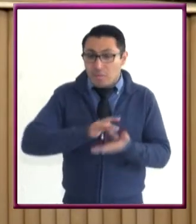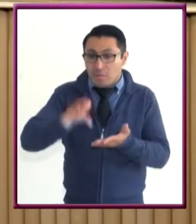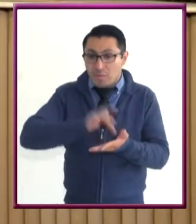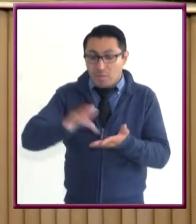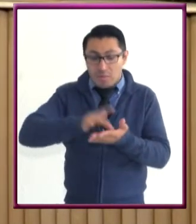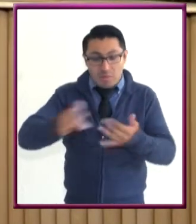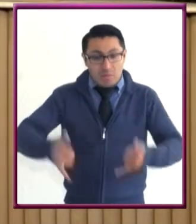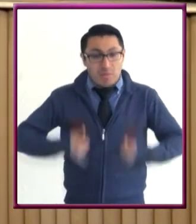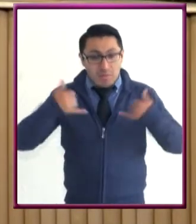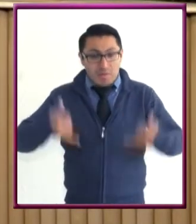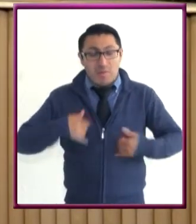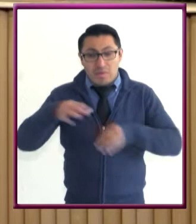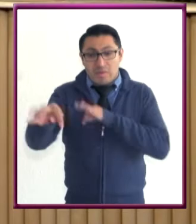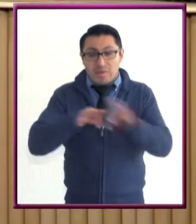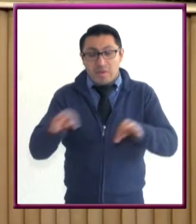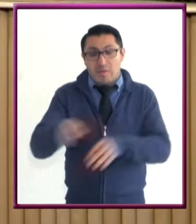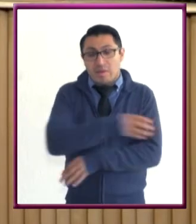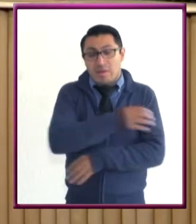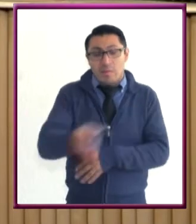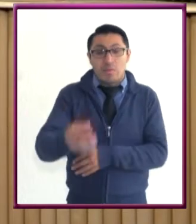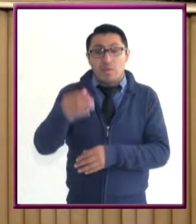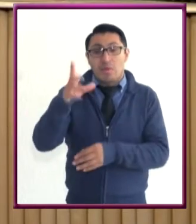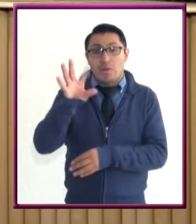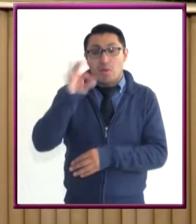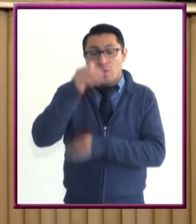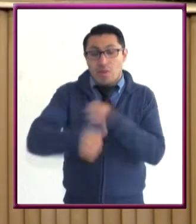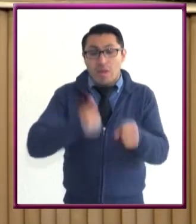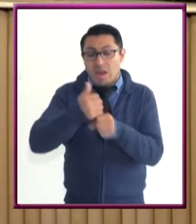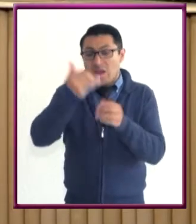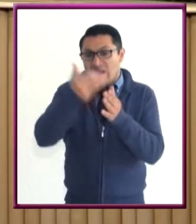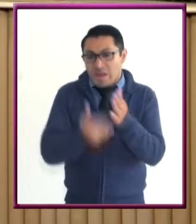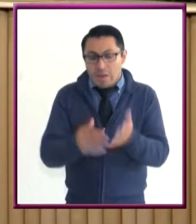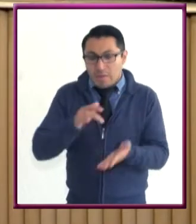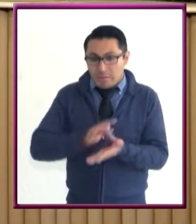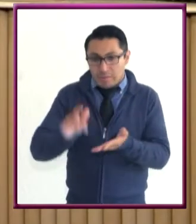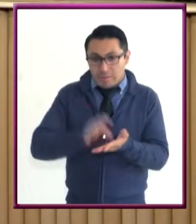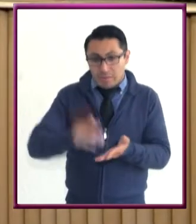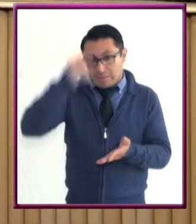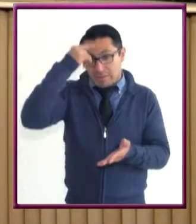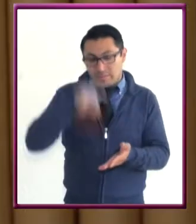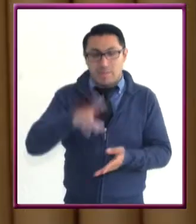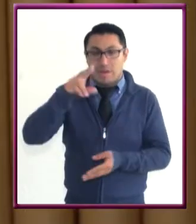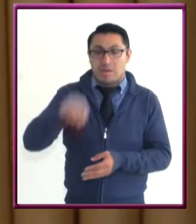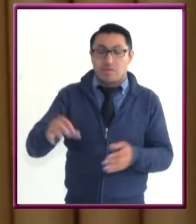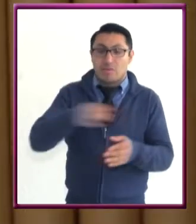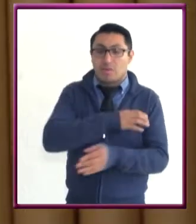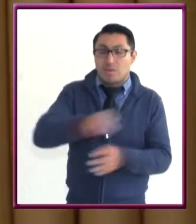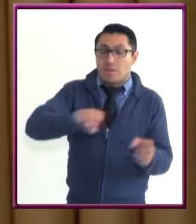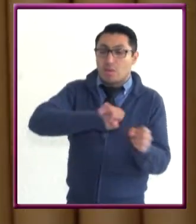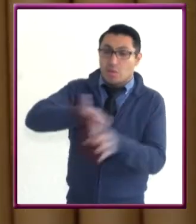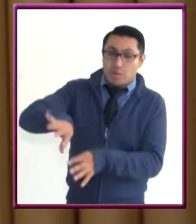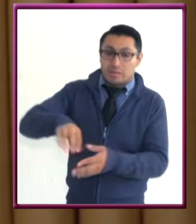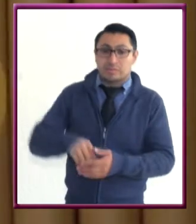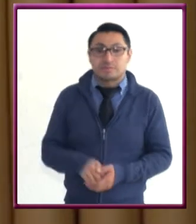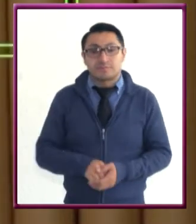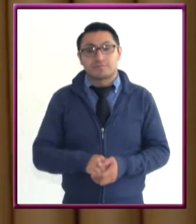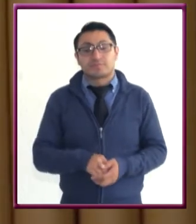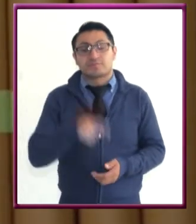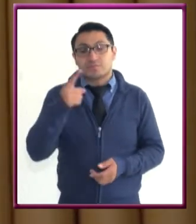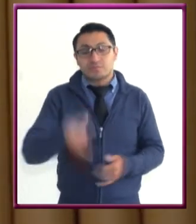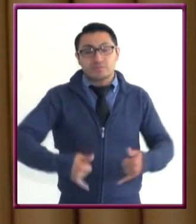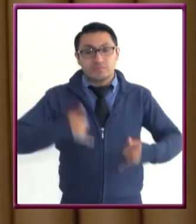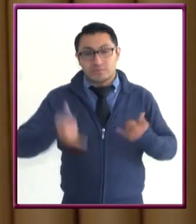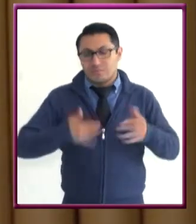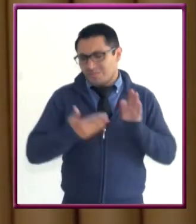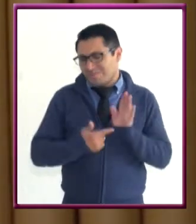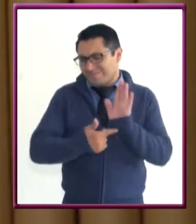jóvenes productores de alimentos menores de 40 años para evitar justamente que tengan que abandonar el campo. Arnulfo Melo es uno de estos